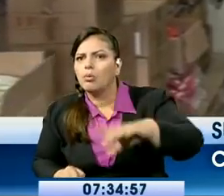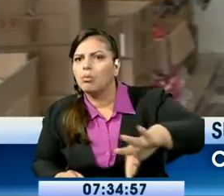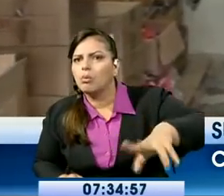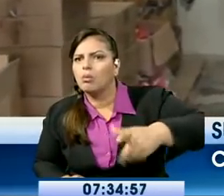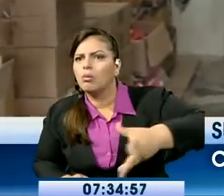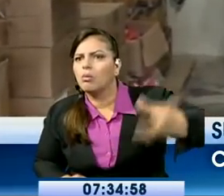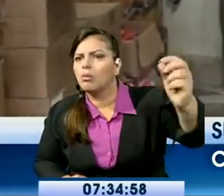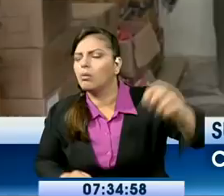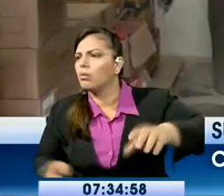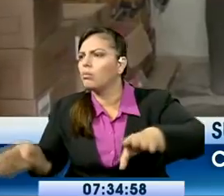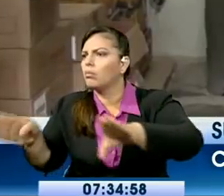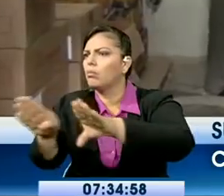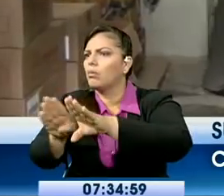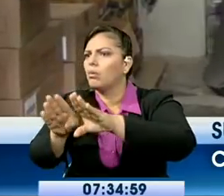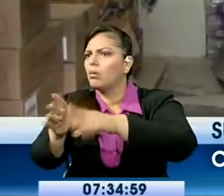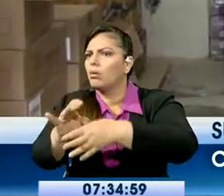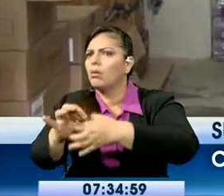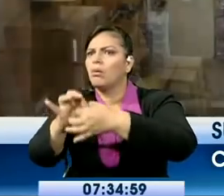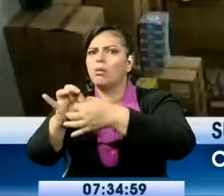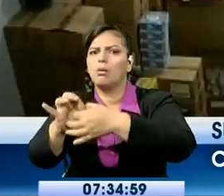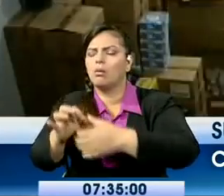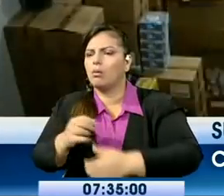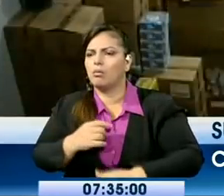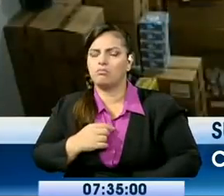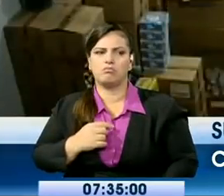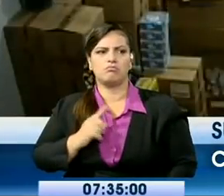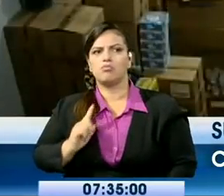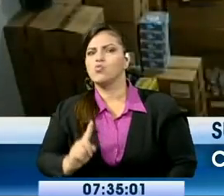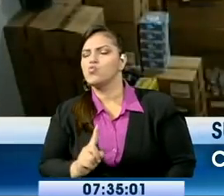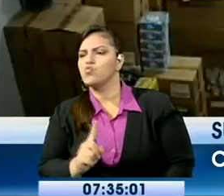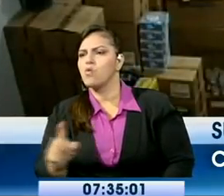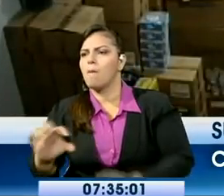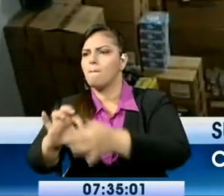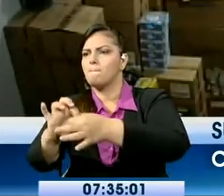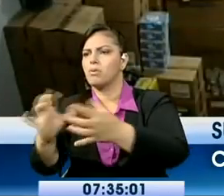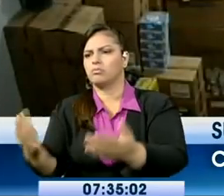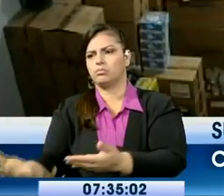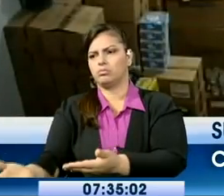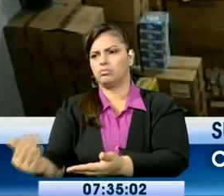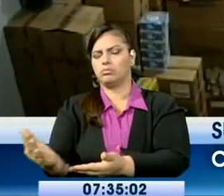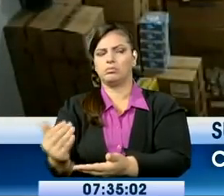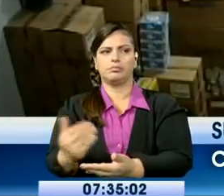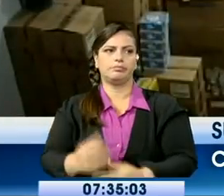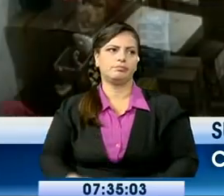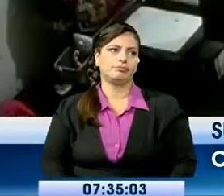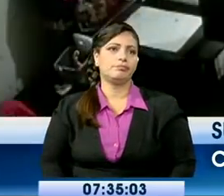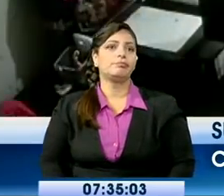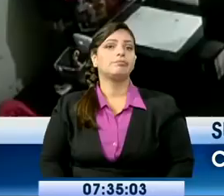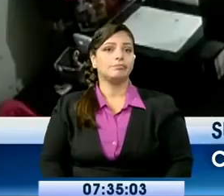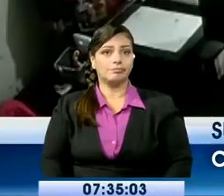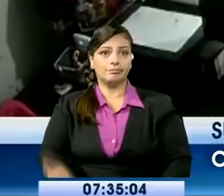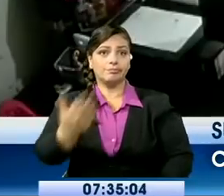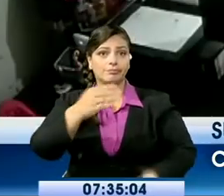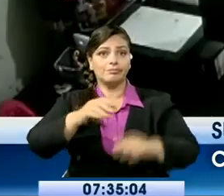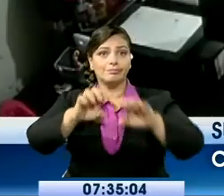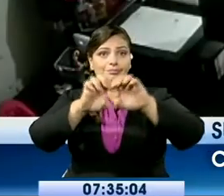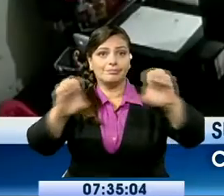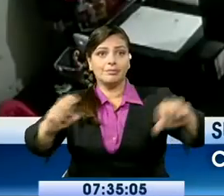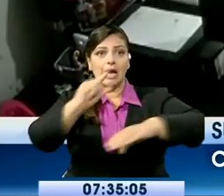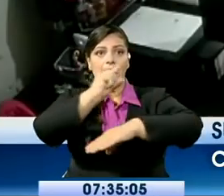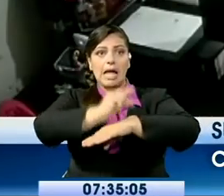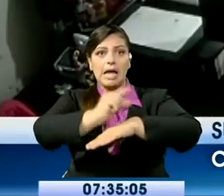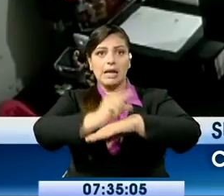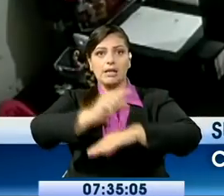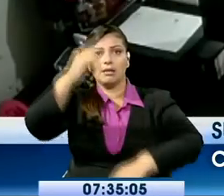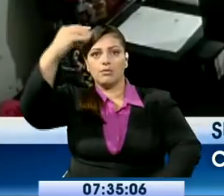empresa asentó la denuncia respectiva y señala que la policía está realizando las investigaciones para dar con el paradero de los antisociales.